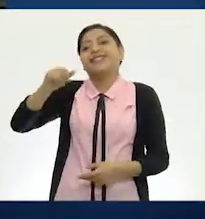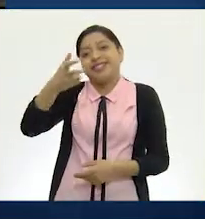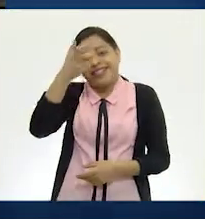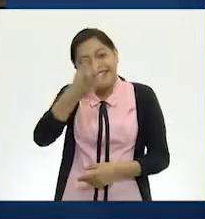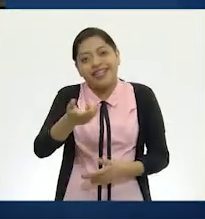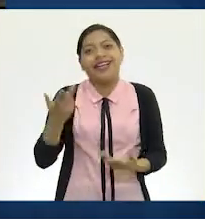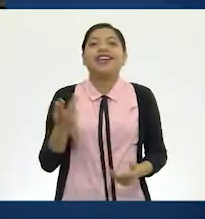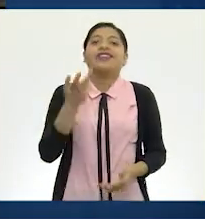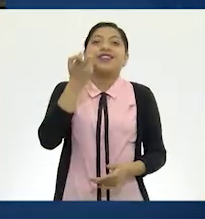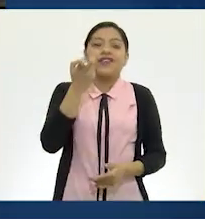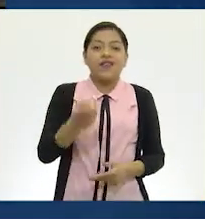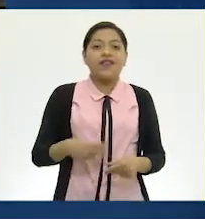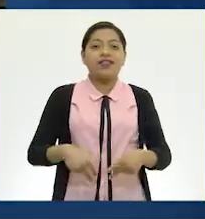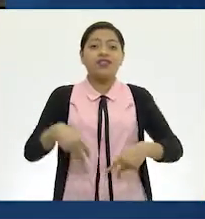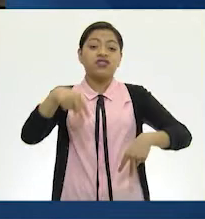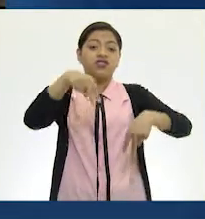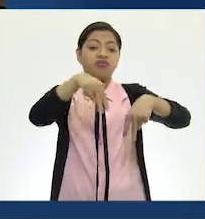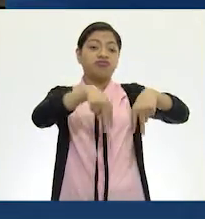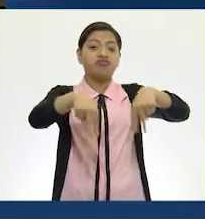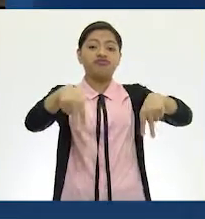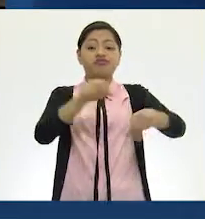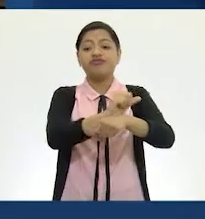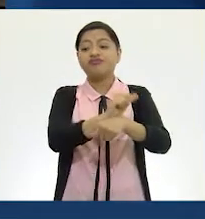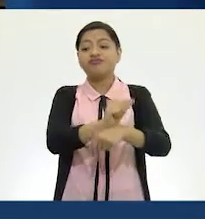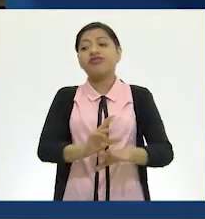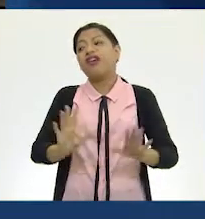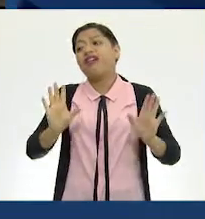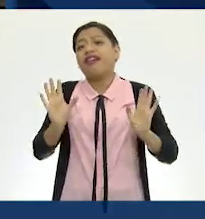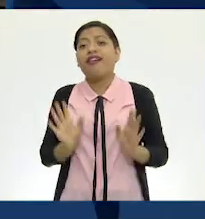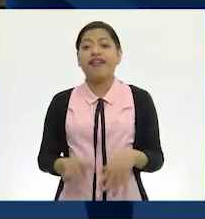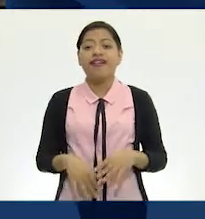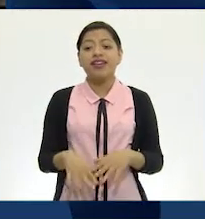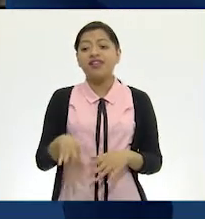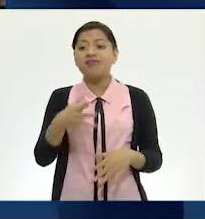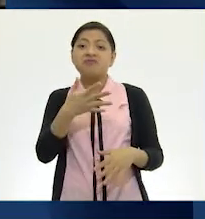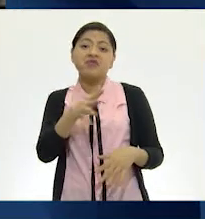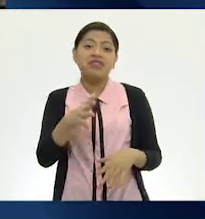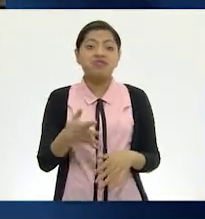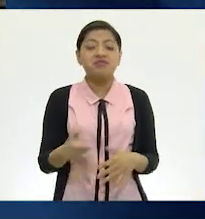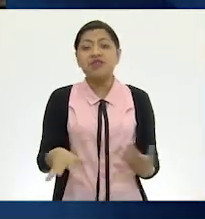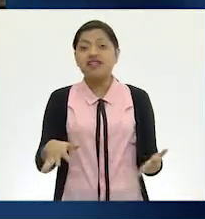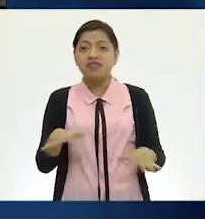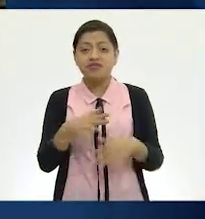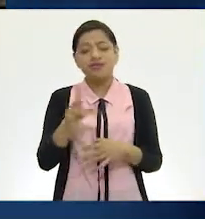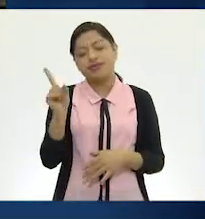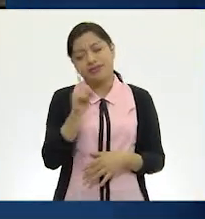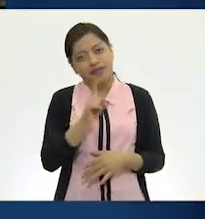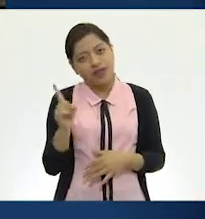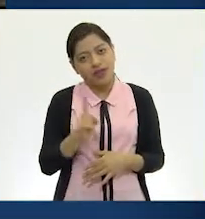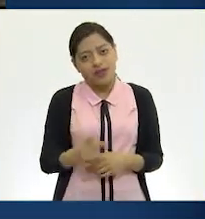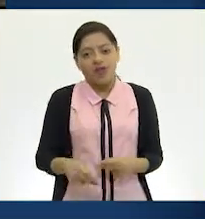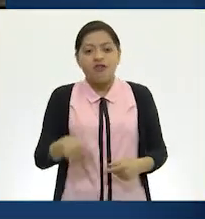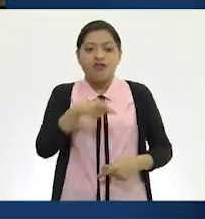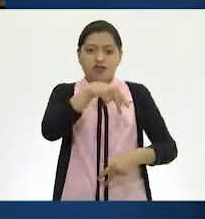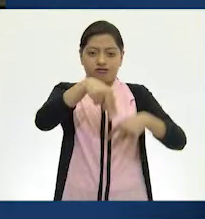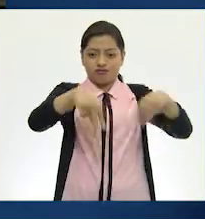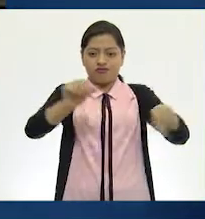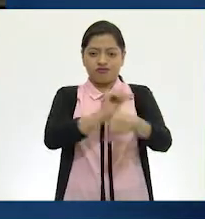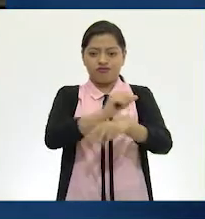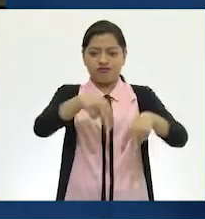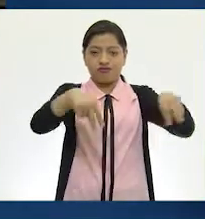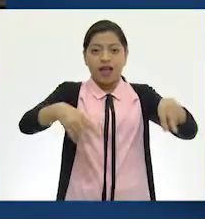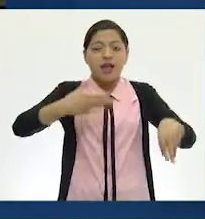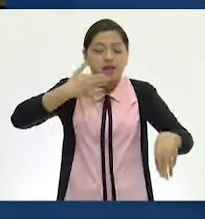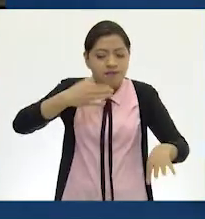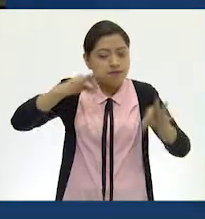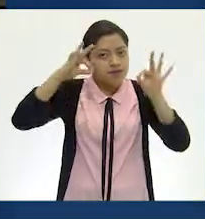hacer un teatro superficial. Queremos, claro, que la obra de teatro, por decirlo de alguna manera, sea un reto para, claro, quien lo está viendo,